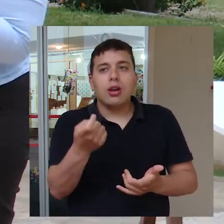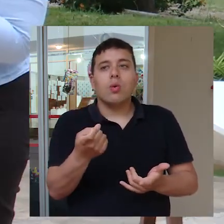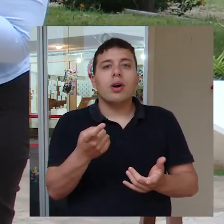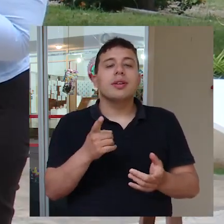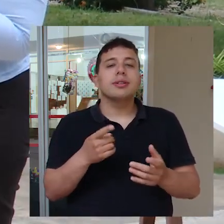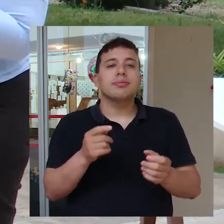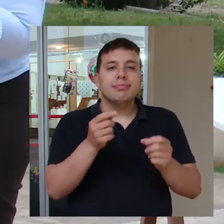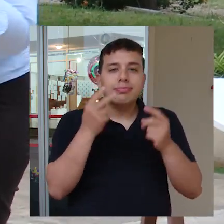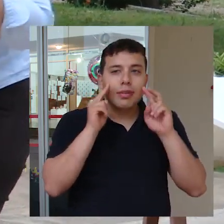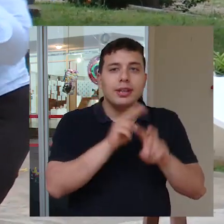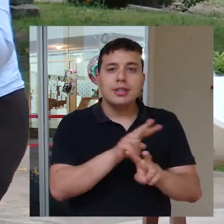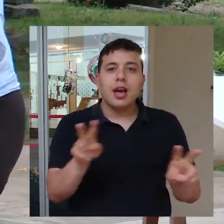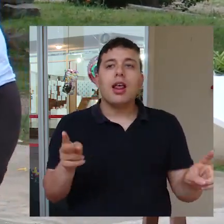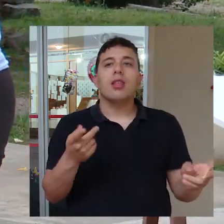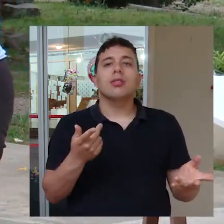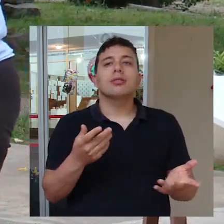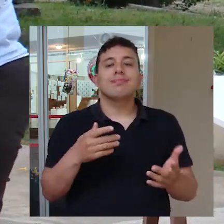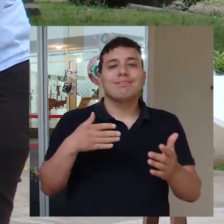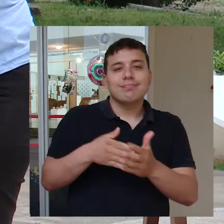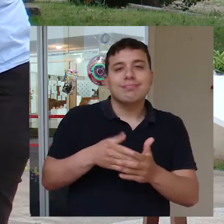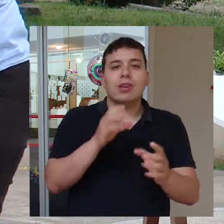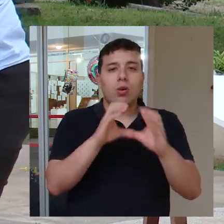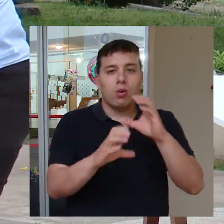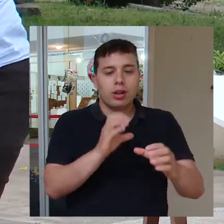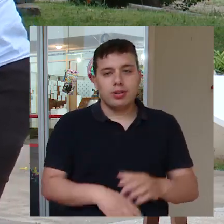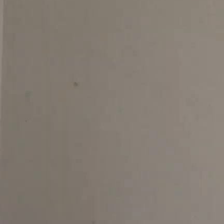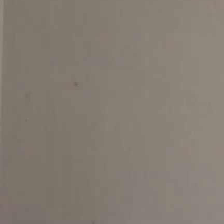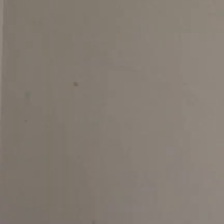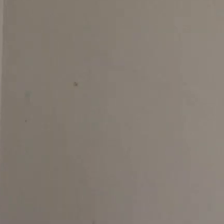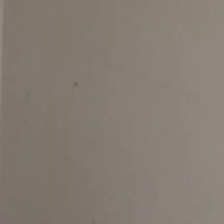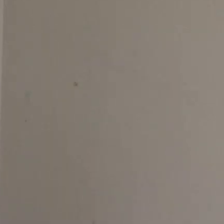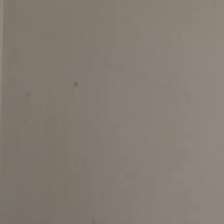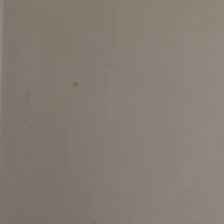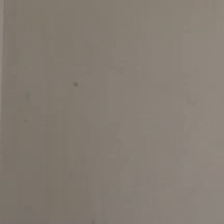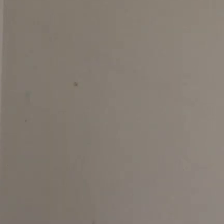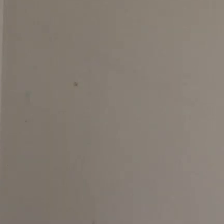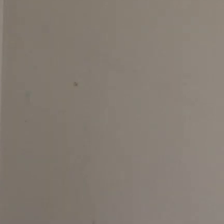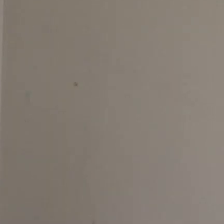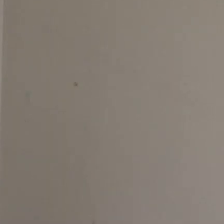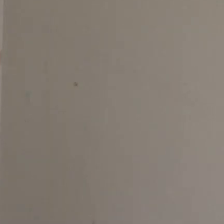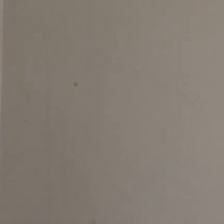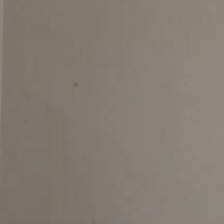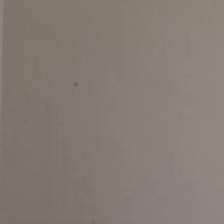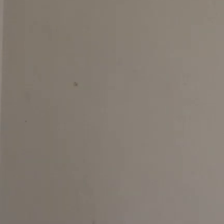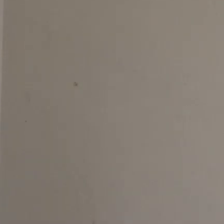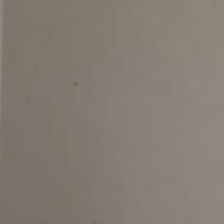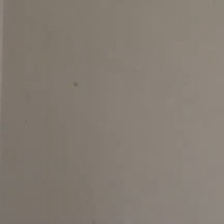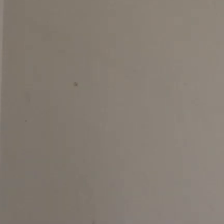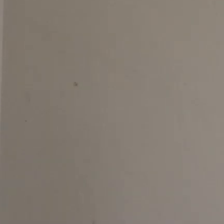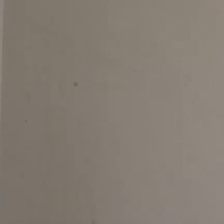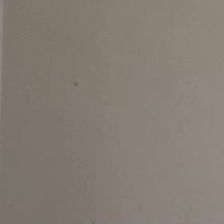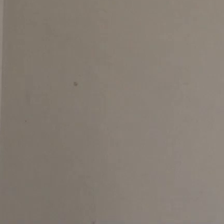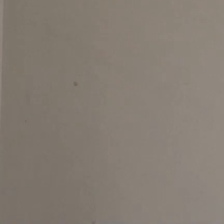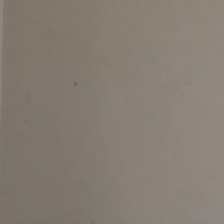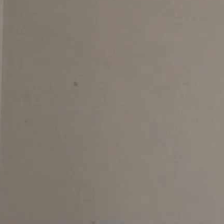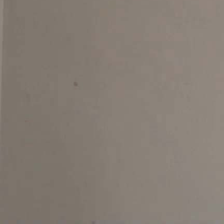visibilizando acerca de las barreras de la comunicación. Hola a todos. Hoy es